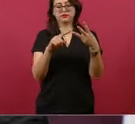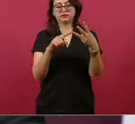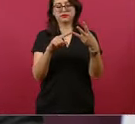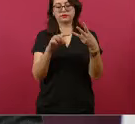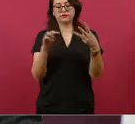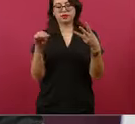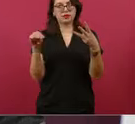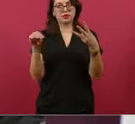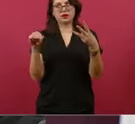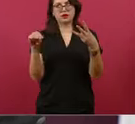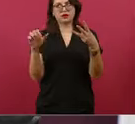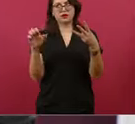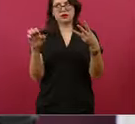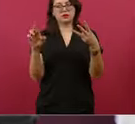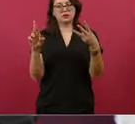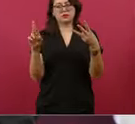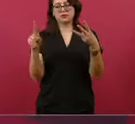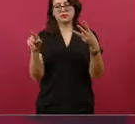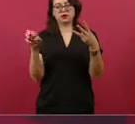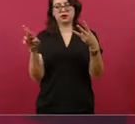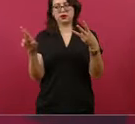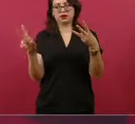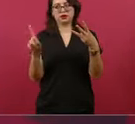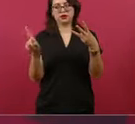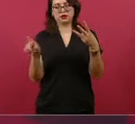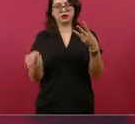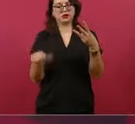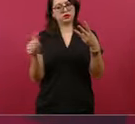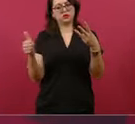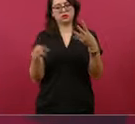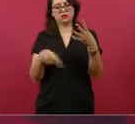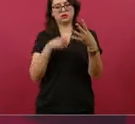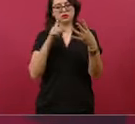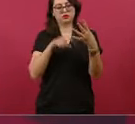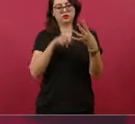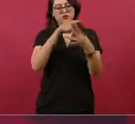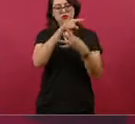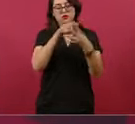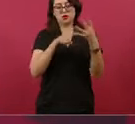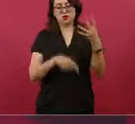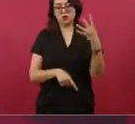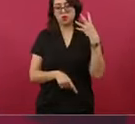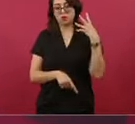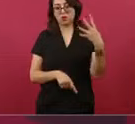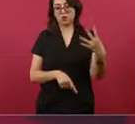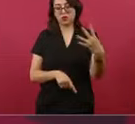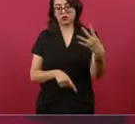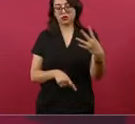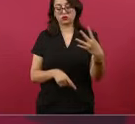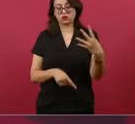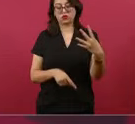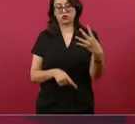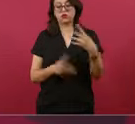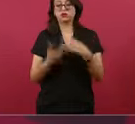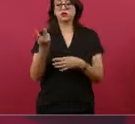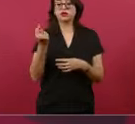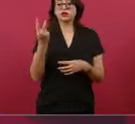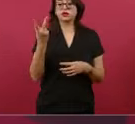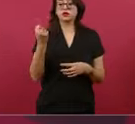Merkel, y había otro, eran los que estaban en transmisión nacional.